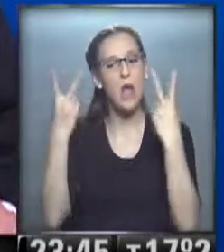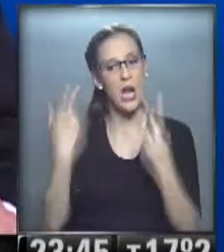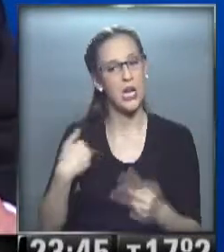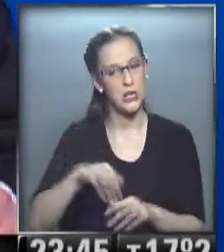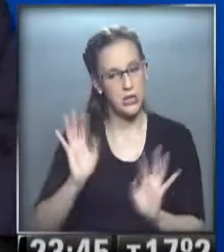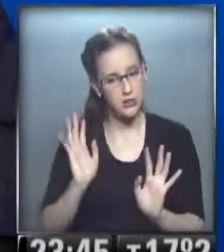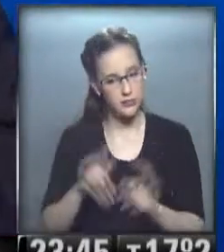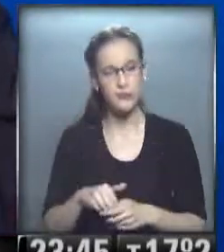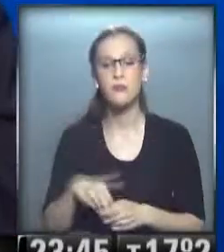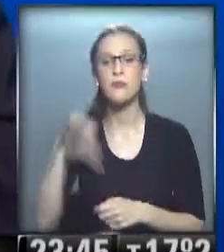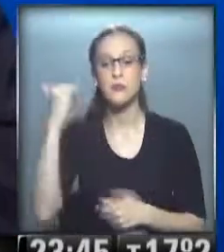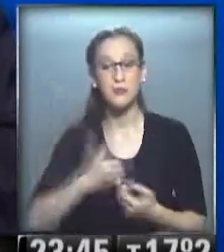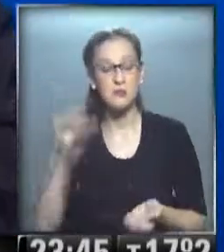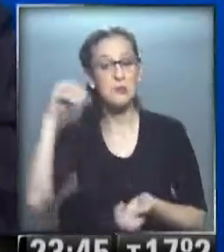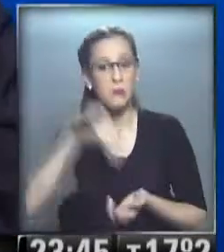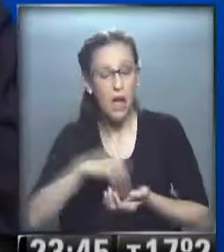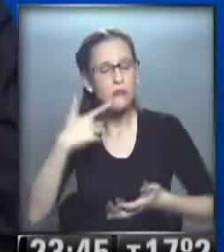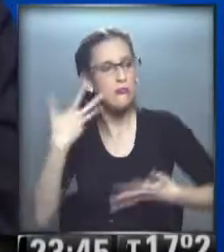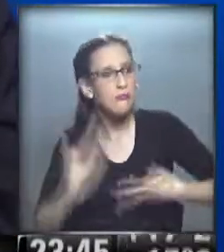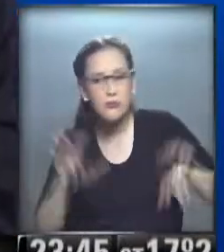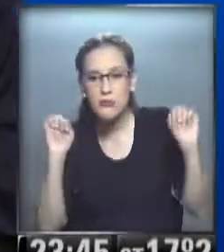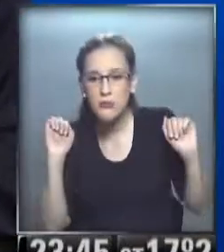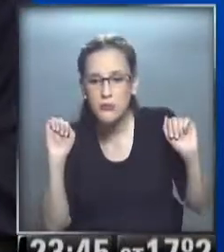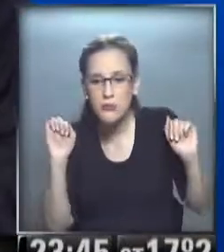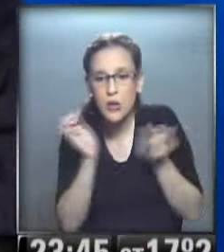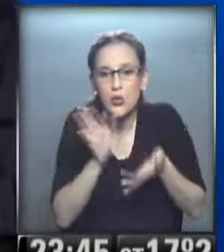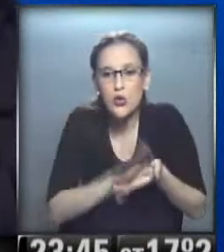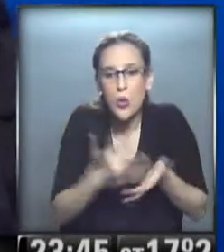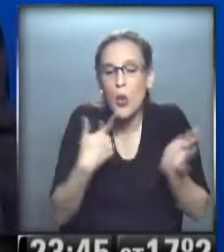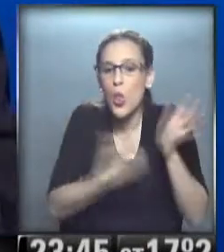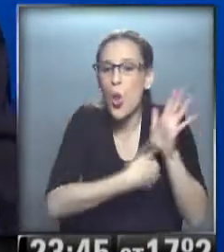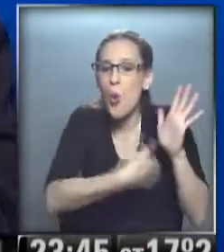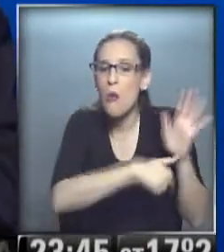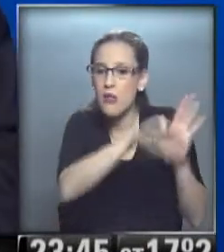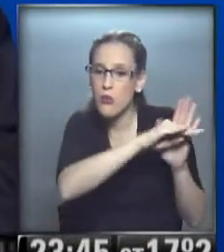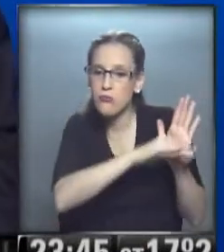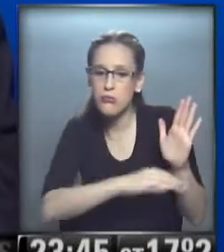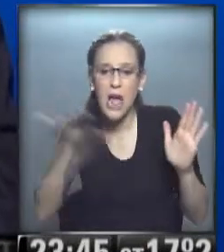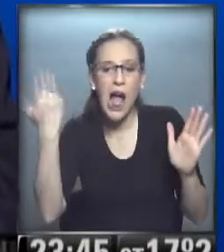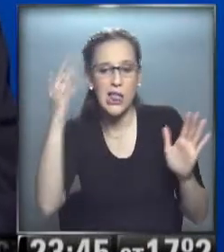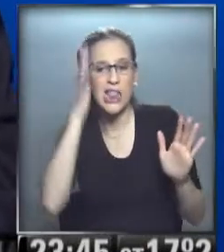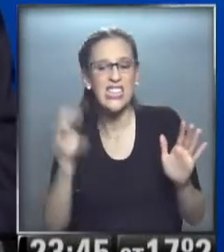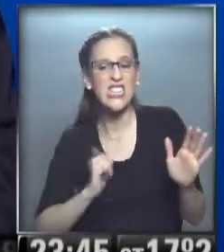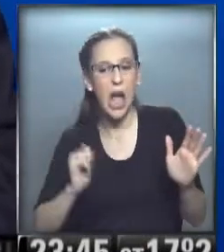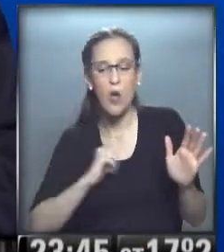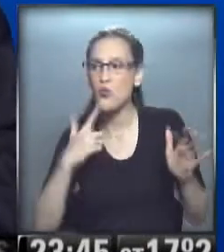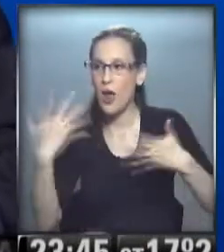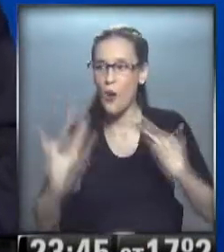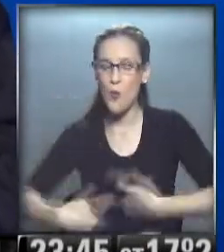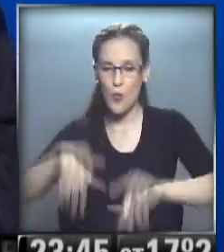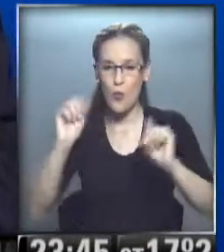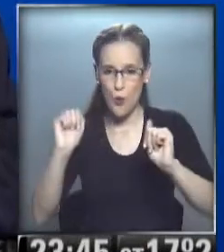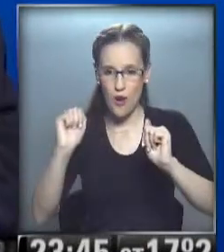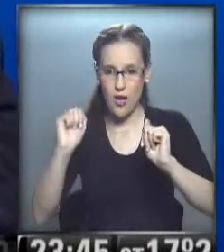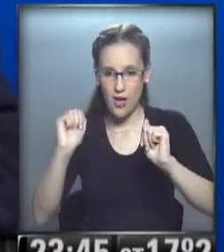Siguen habiendo descubrimientos y repercusiones a partir de estos documentos clasificados de la dictadura cívico-militar que se encontraron recientemente.